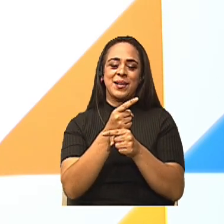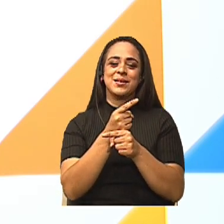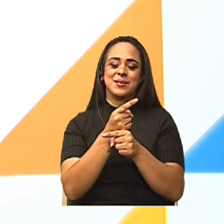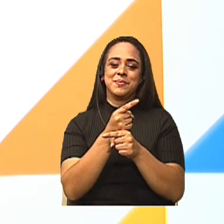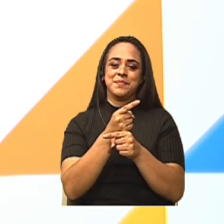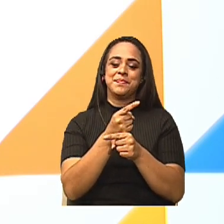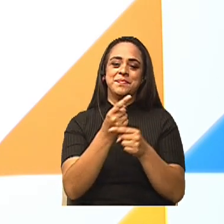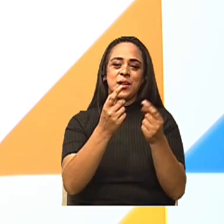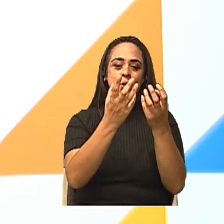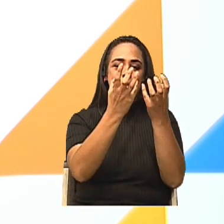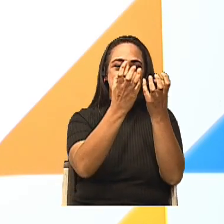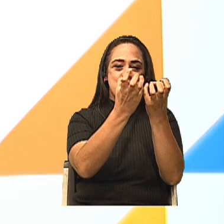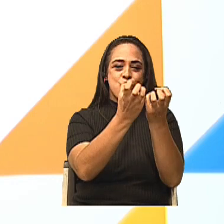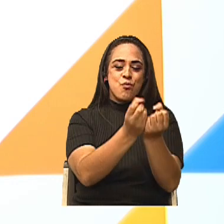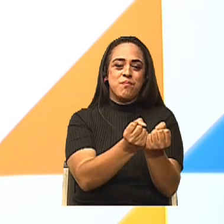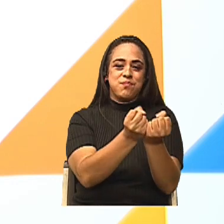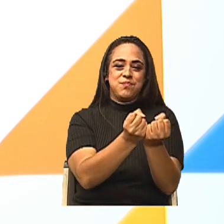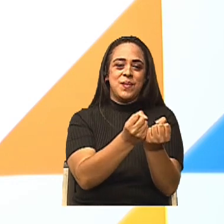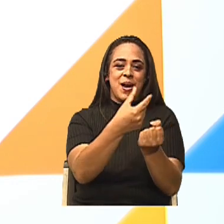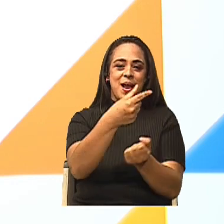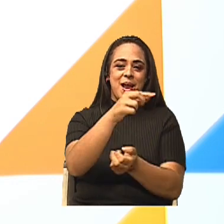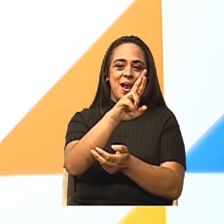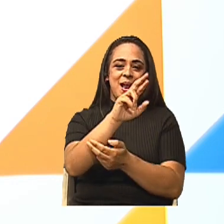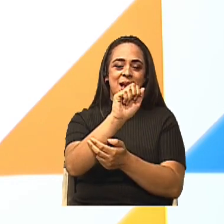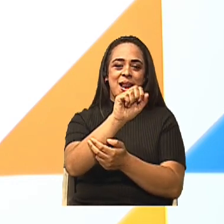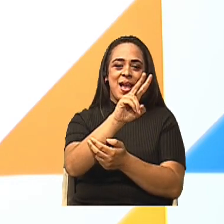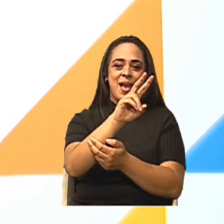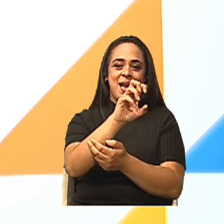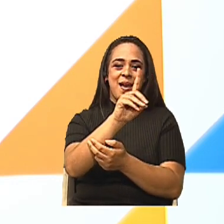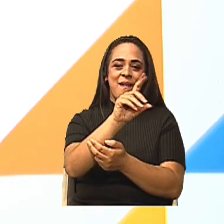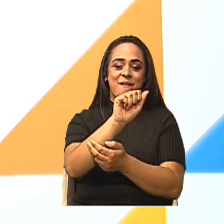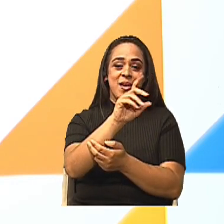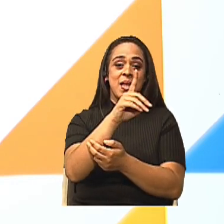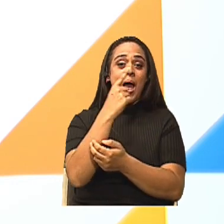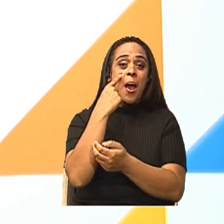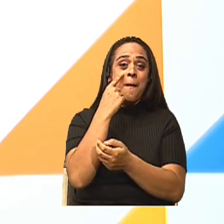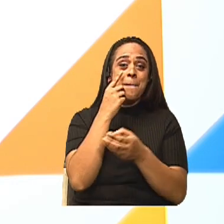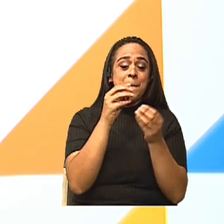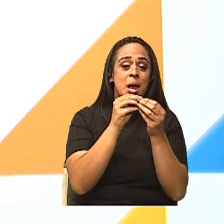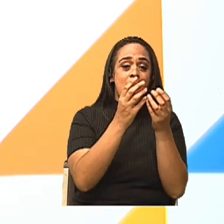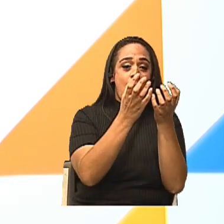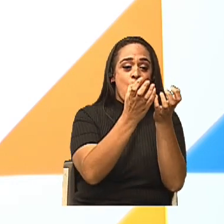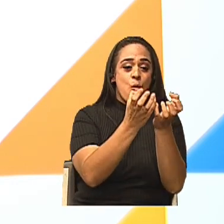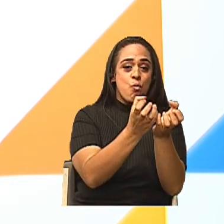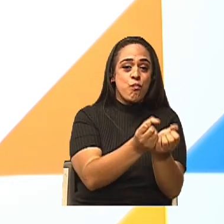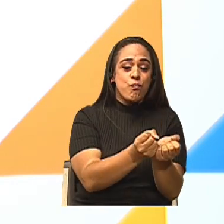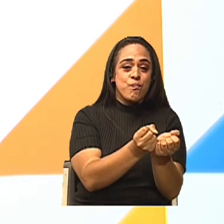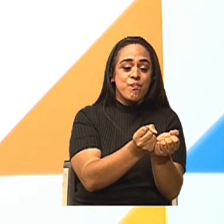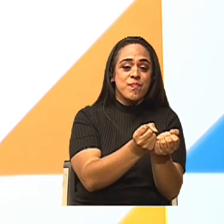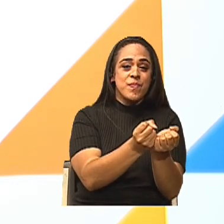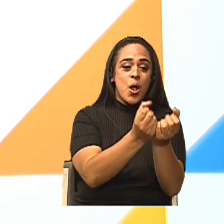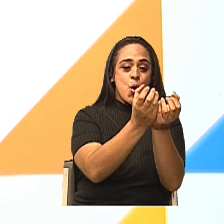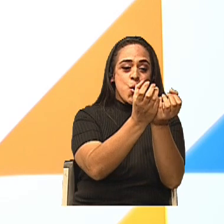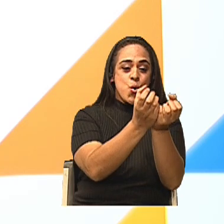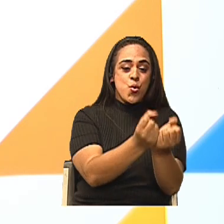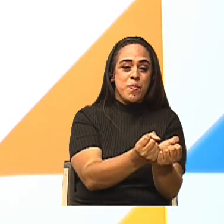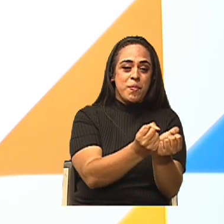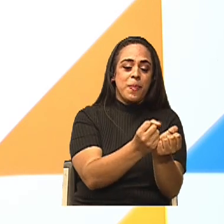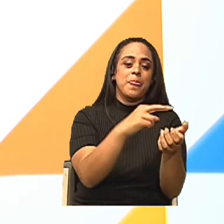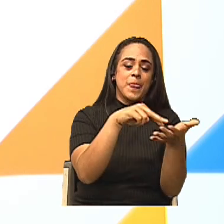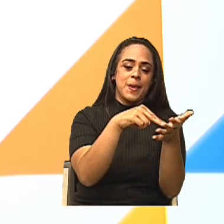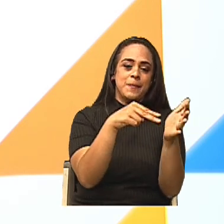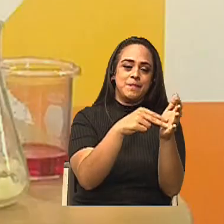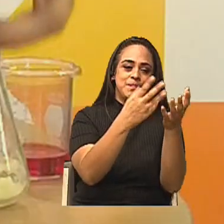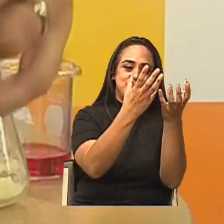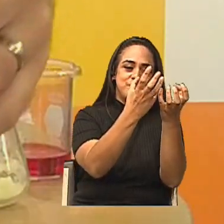las partículas. Si lo pueden ver, vean que las partículas más grandecitas se fueron al fondo. Eso es porque la gravedad